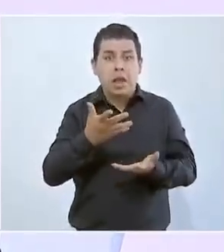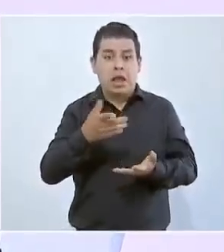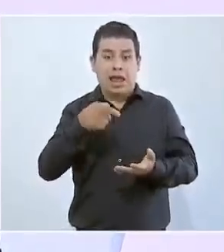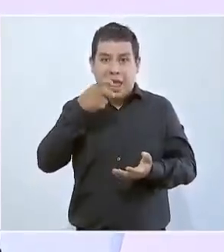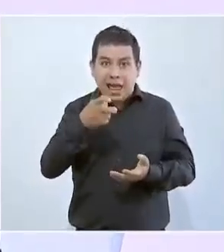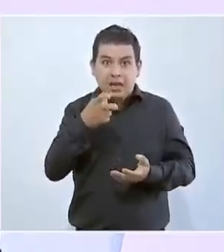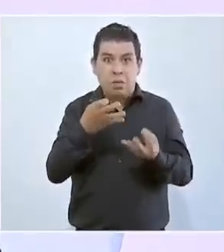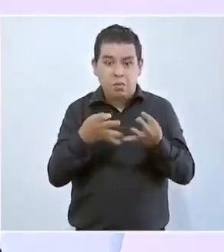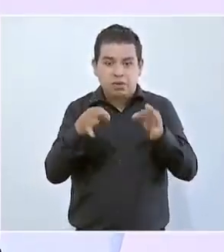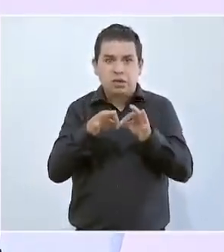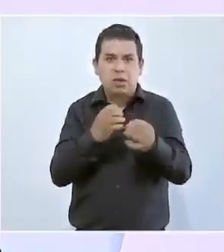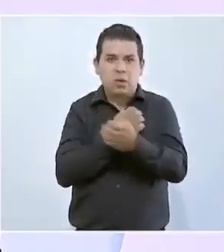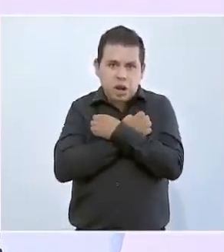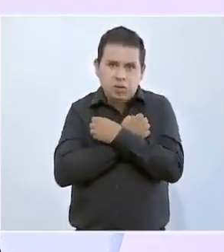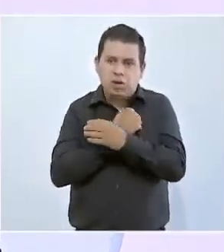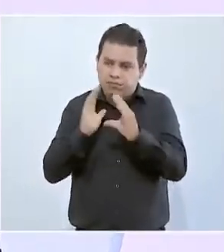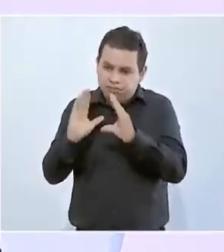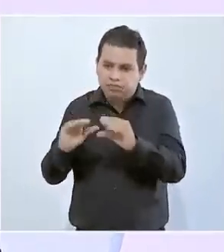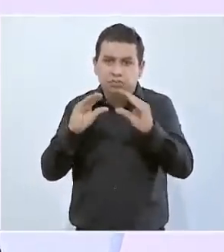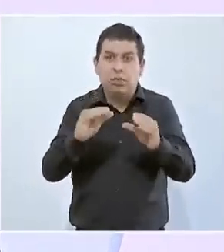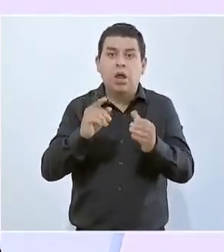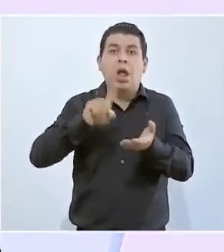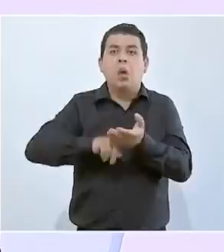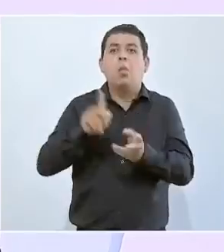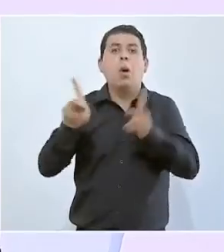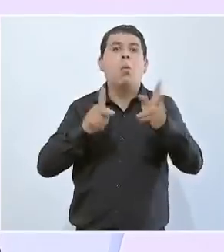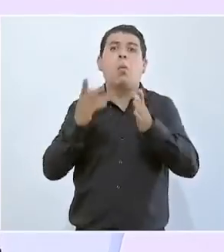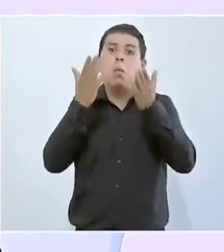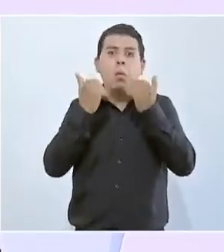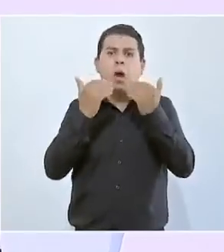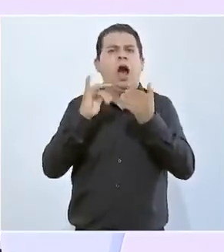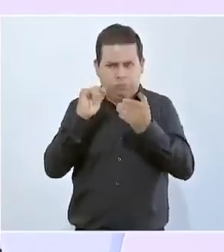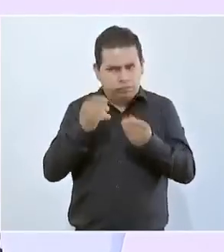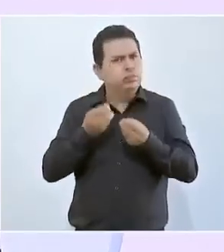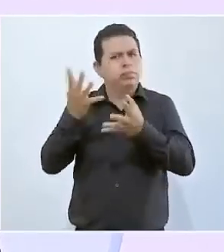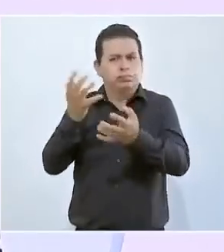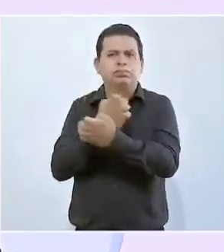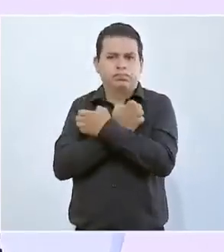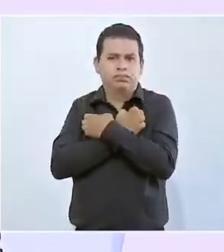educación a los pueblos. Decía yo,